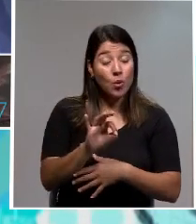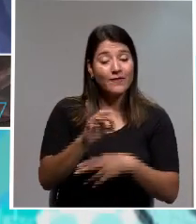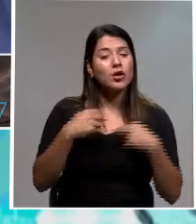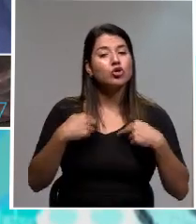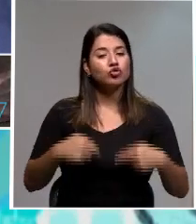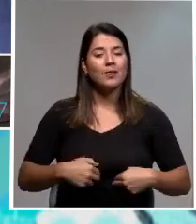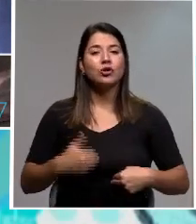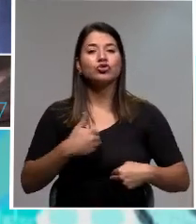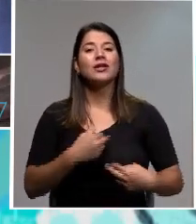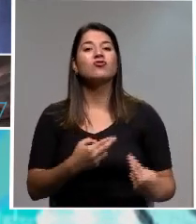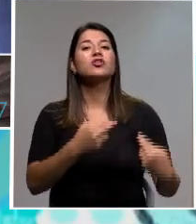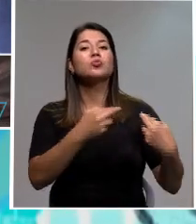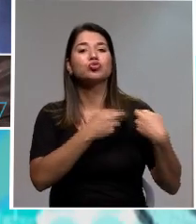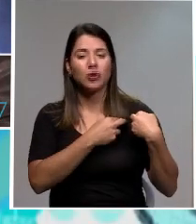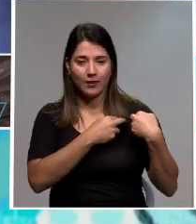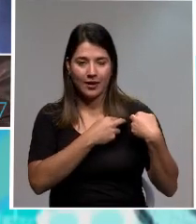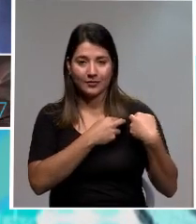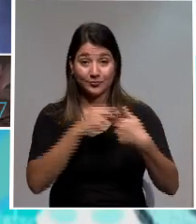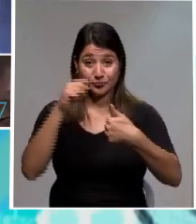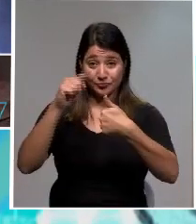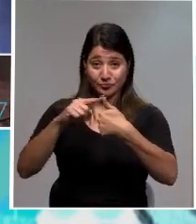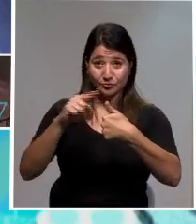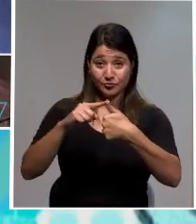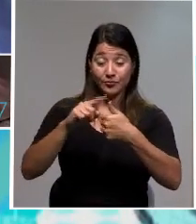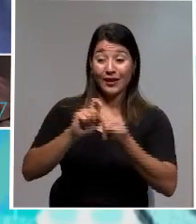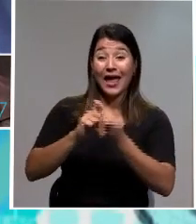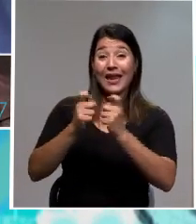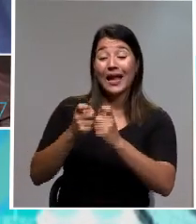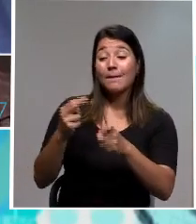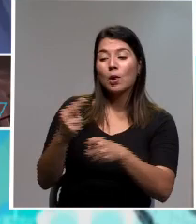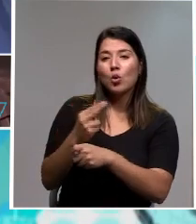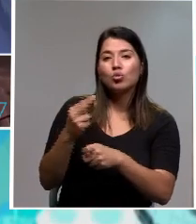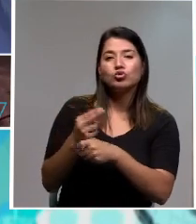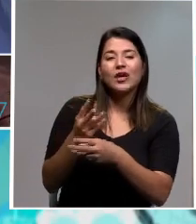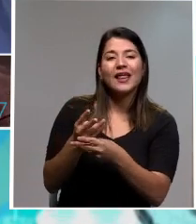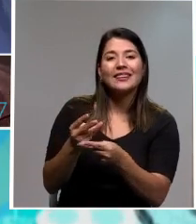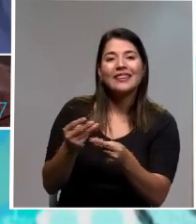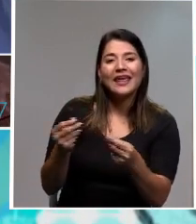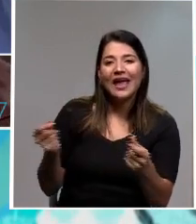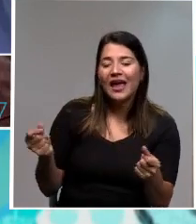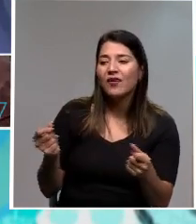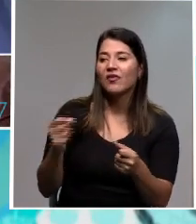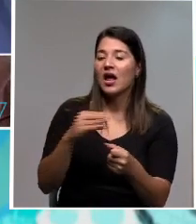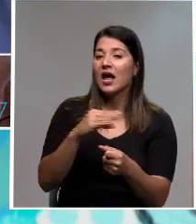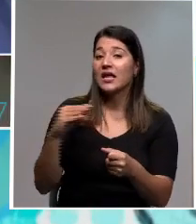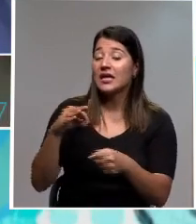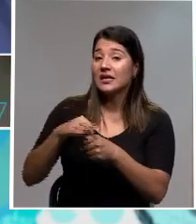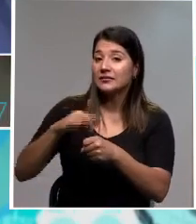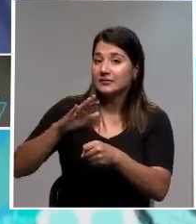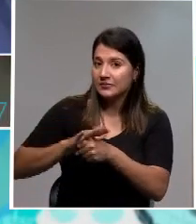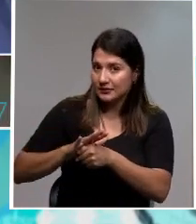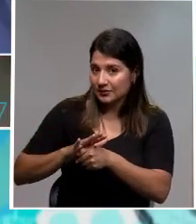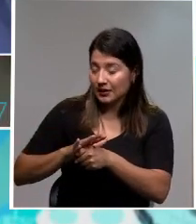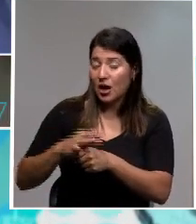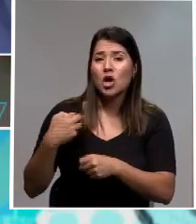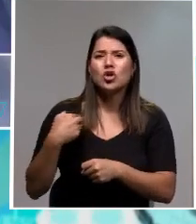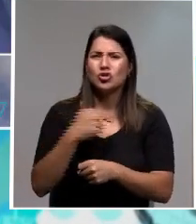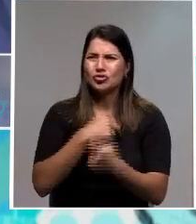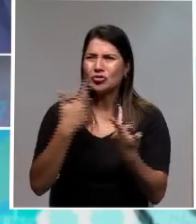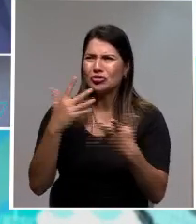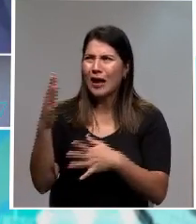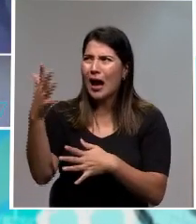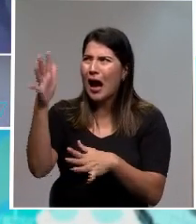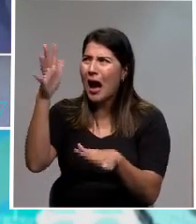ellas. Una de ellas tiene que ver con el cambio del uso del suelo y las prácticas agrícolas. Nosotros hemos